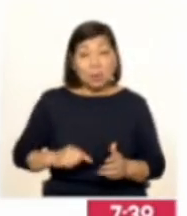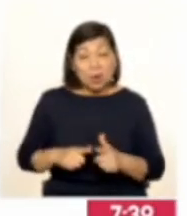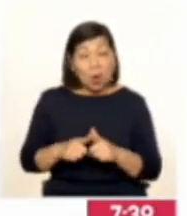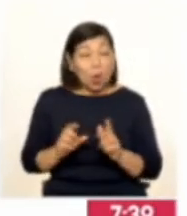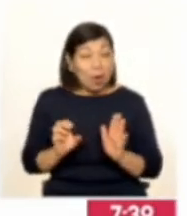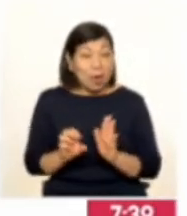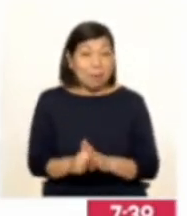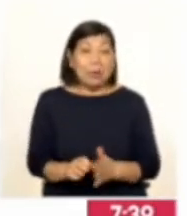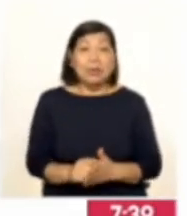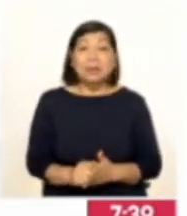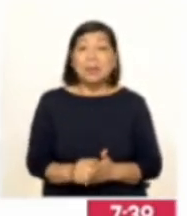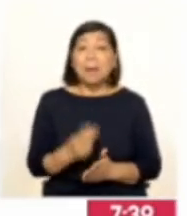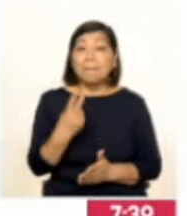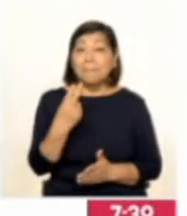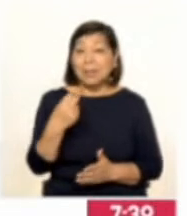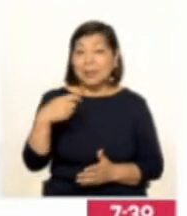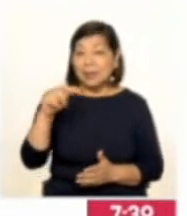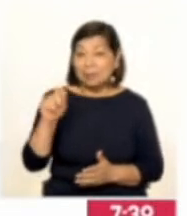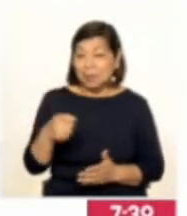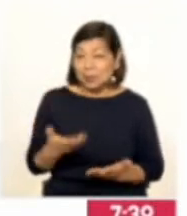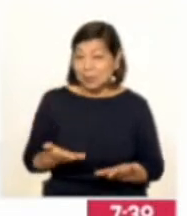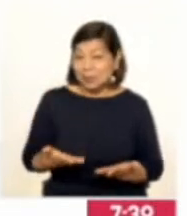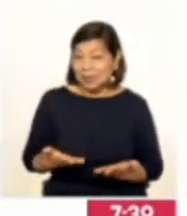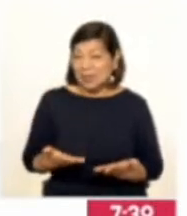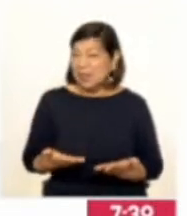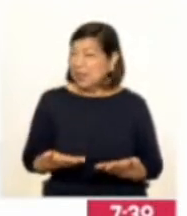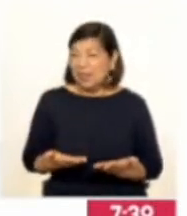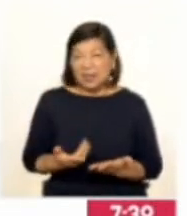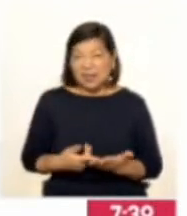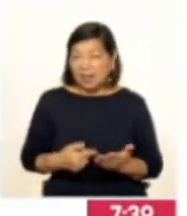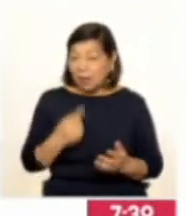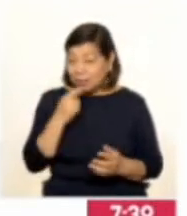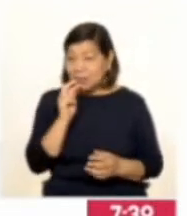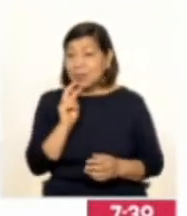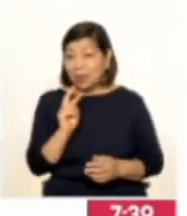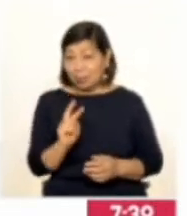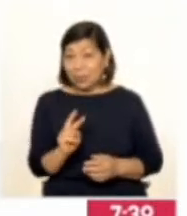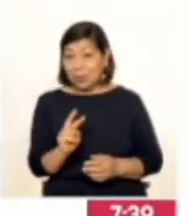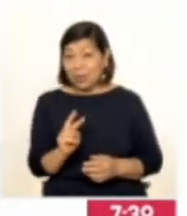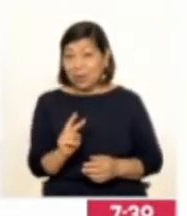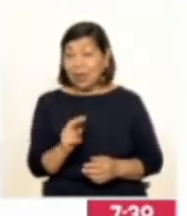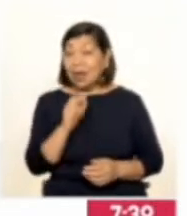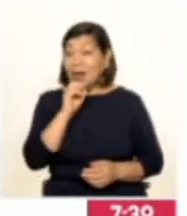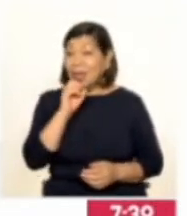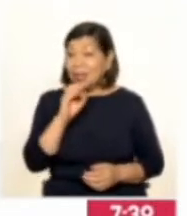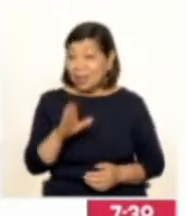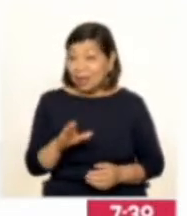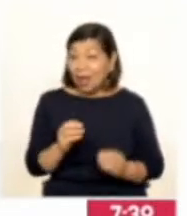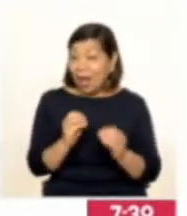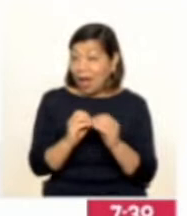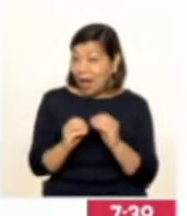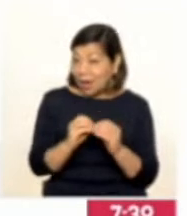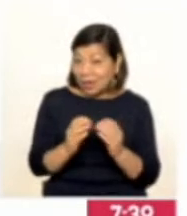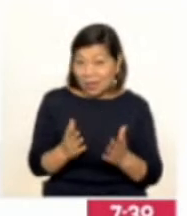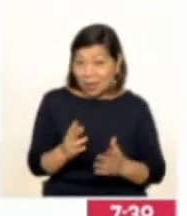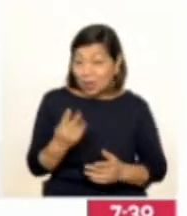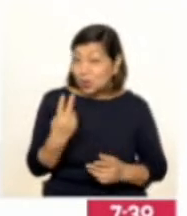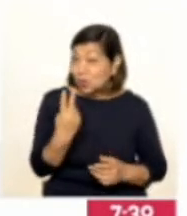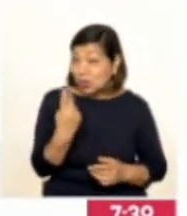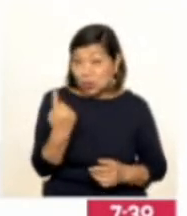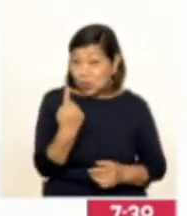por ejemplo ha sido 20% o sea 20% de lo que se encontró de lo que lo arreglan